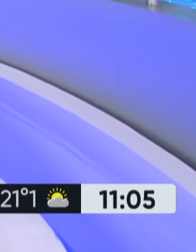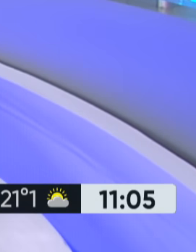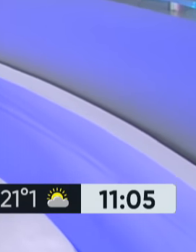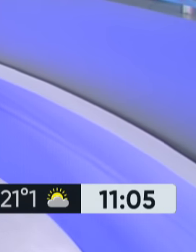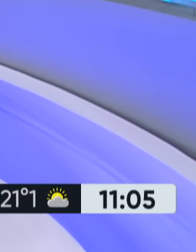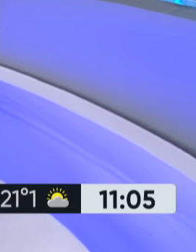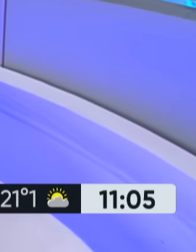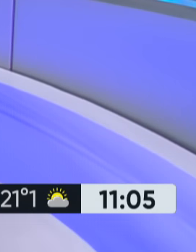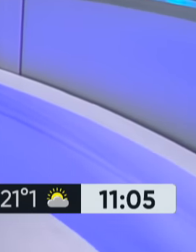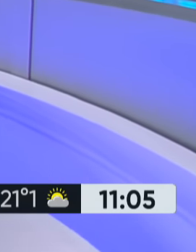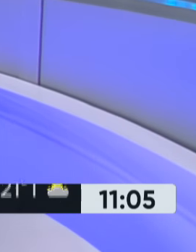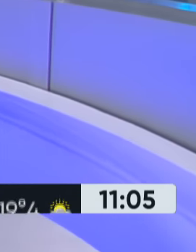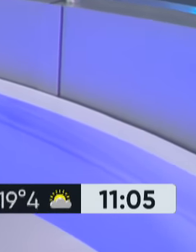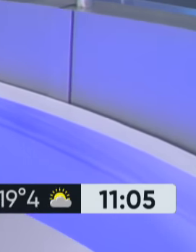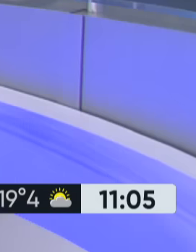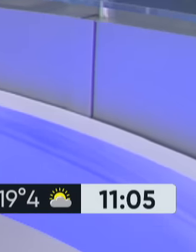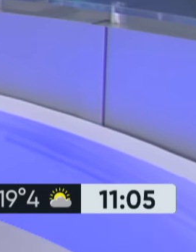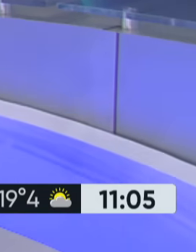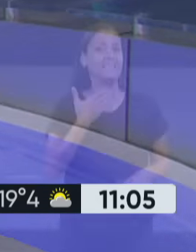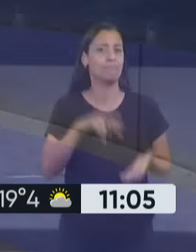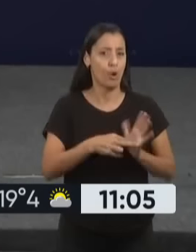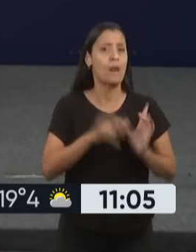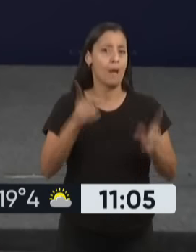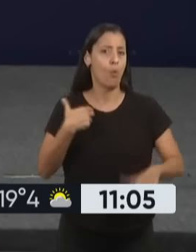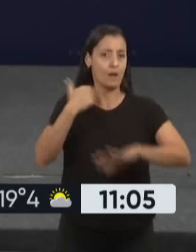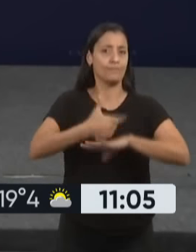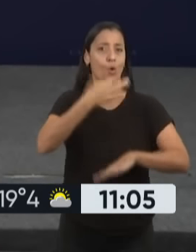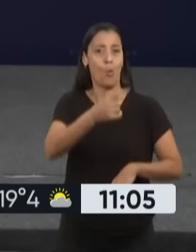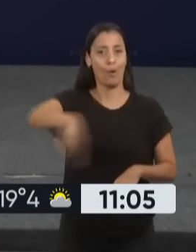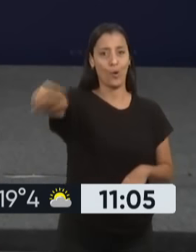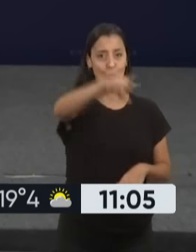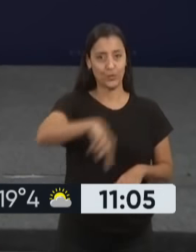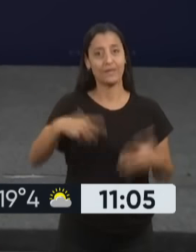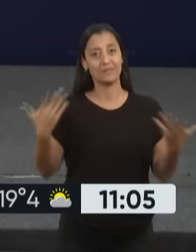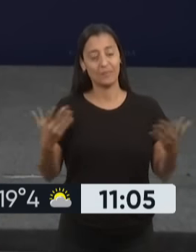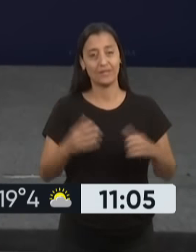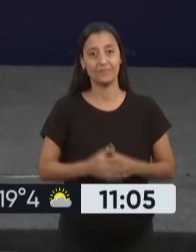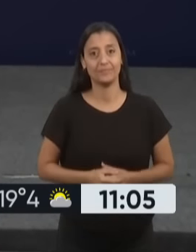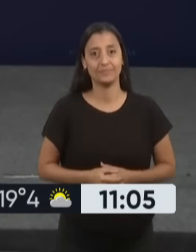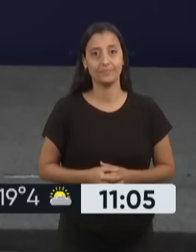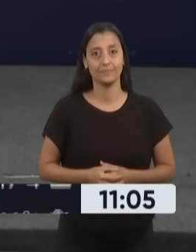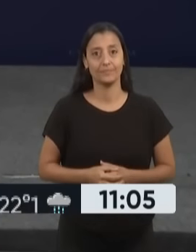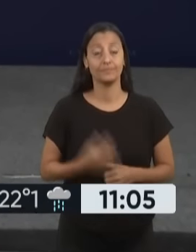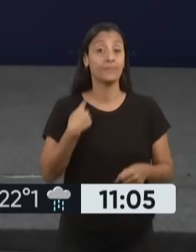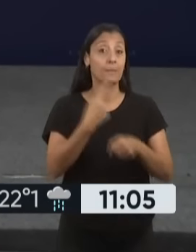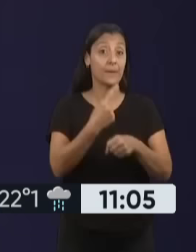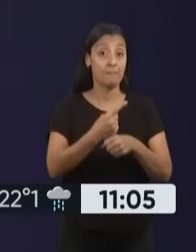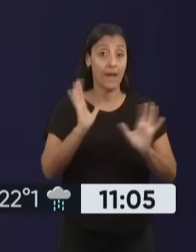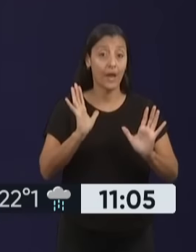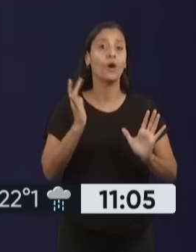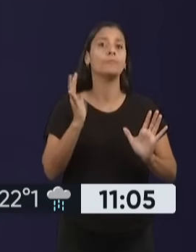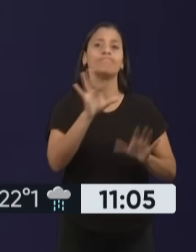vamos en vivo a Casa de Gobierno escuchamos al Vocero presidencial bueno eh En primer lugar